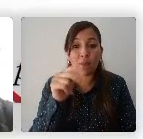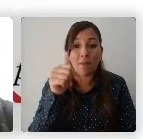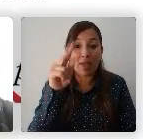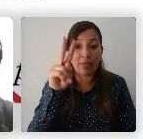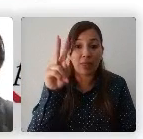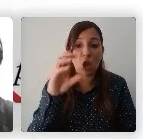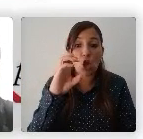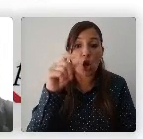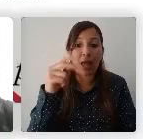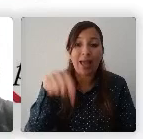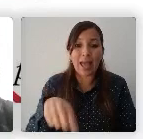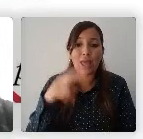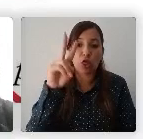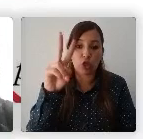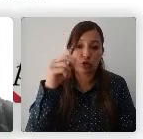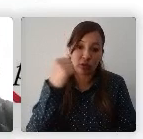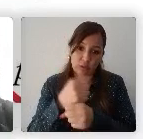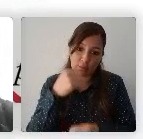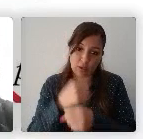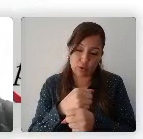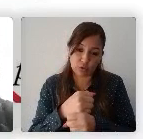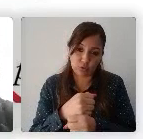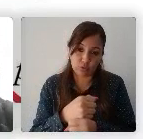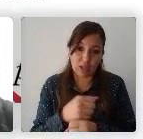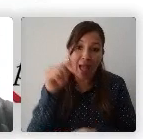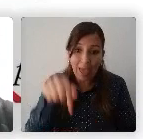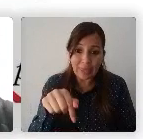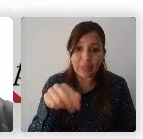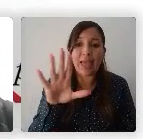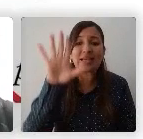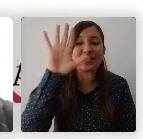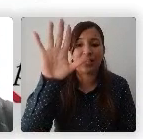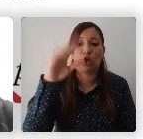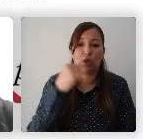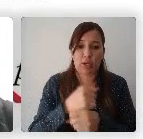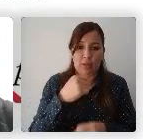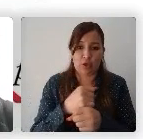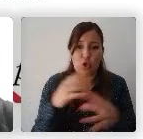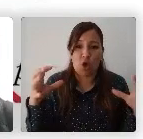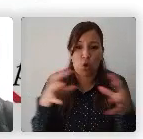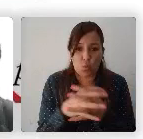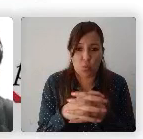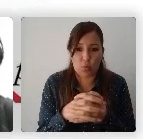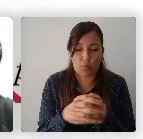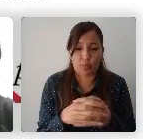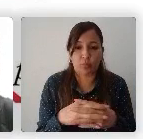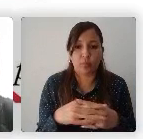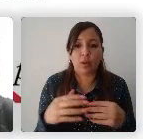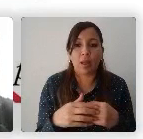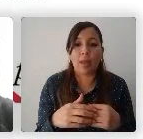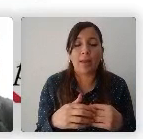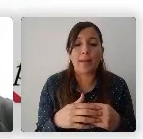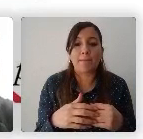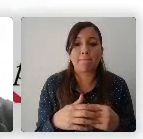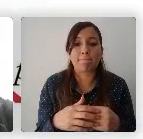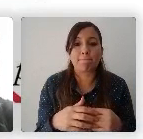dos emprendimientos. Voy a mencionar dos, tenemos en realidad cinco emprendimientos, pero voy a mencionar estos dos, que son Yanqui Coporaque, que se